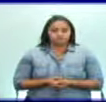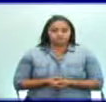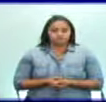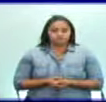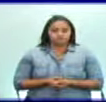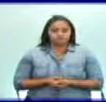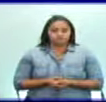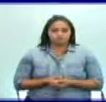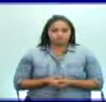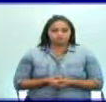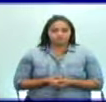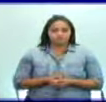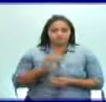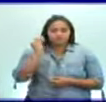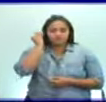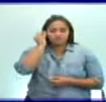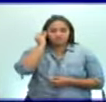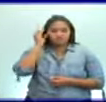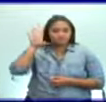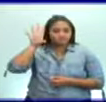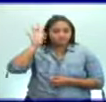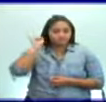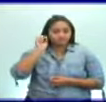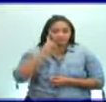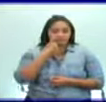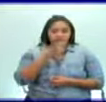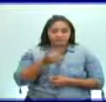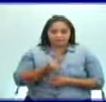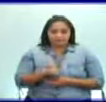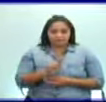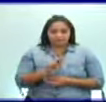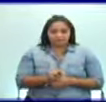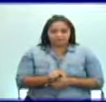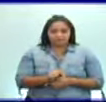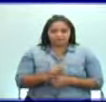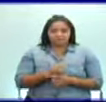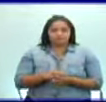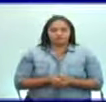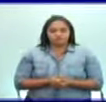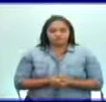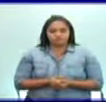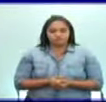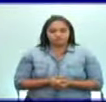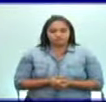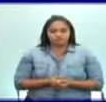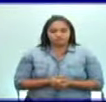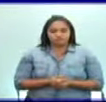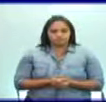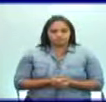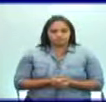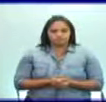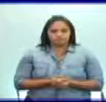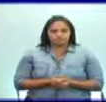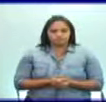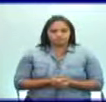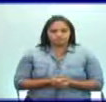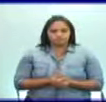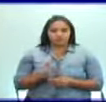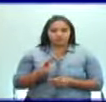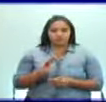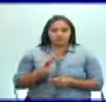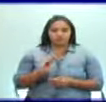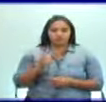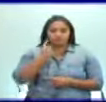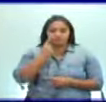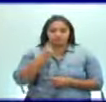este contenido y entenderlo un poco mejor están en el memento y él especifico los números. Como bibliografía complementaria,